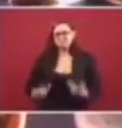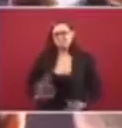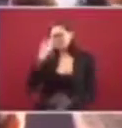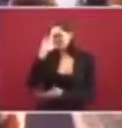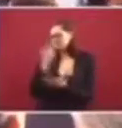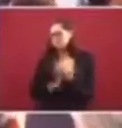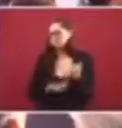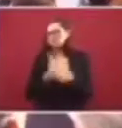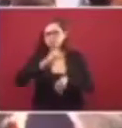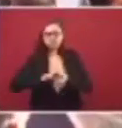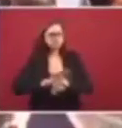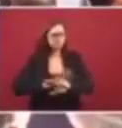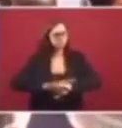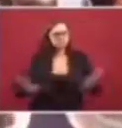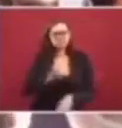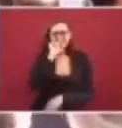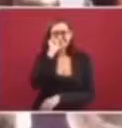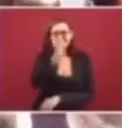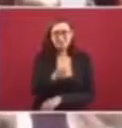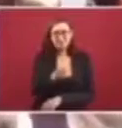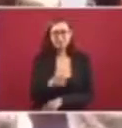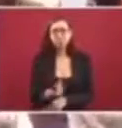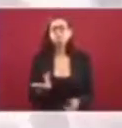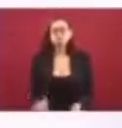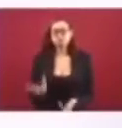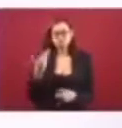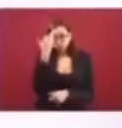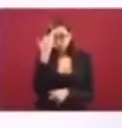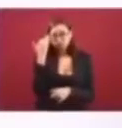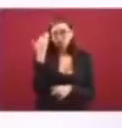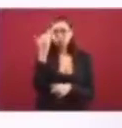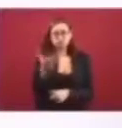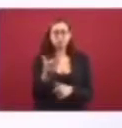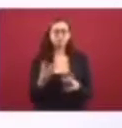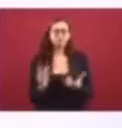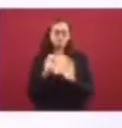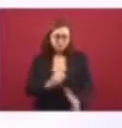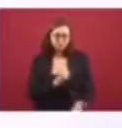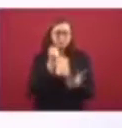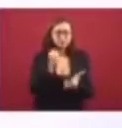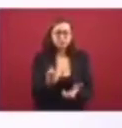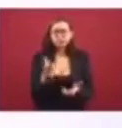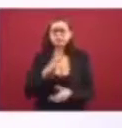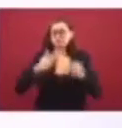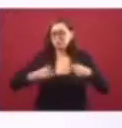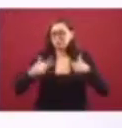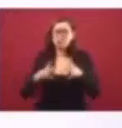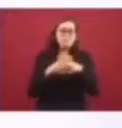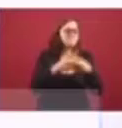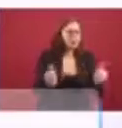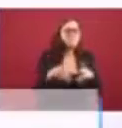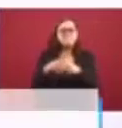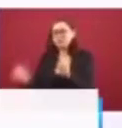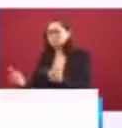su resultado para de esa manera aplicar los correctivos necesarios